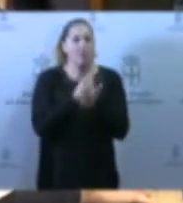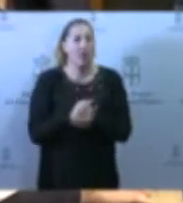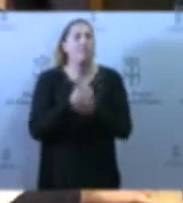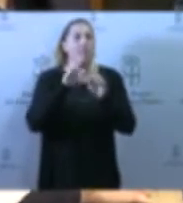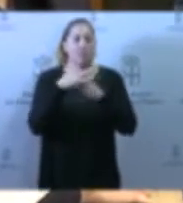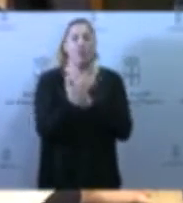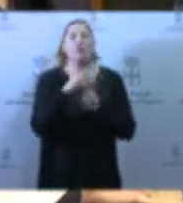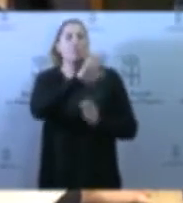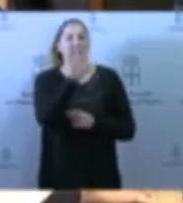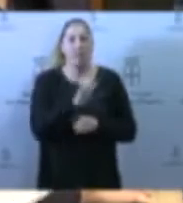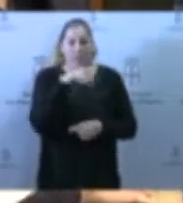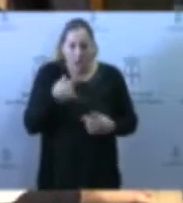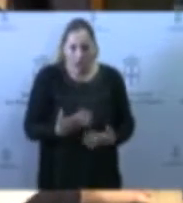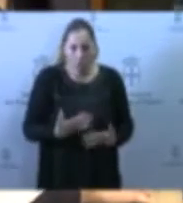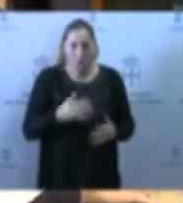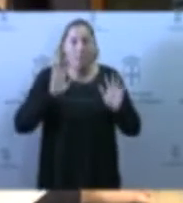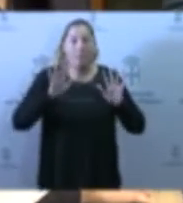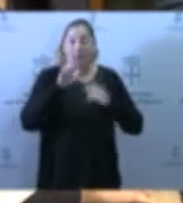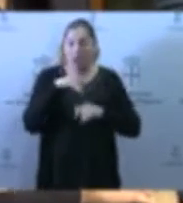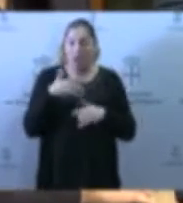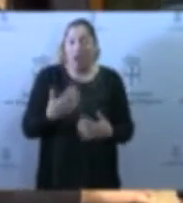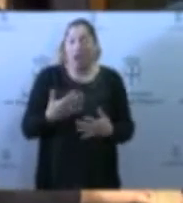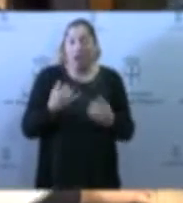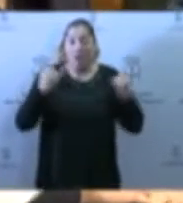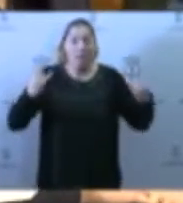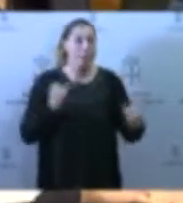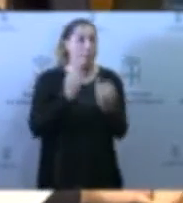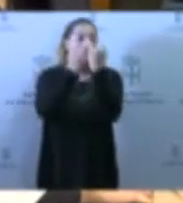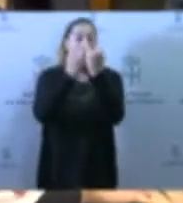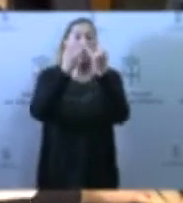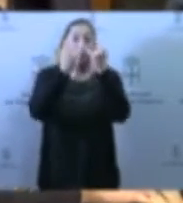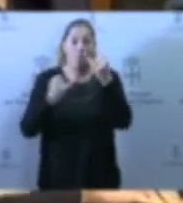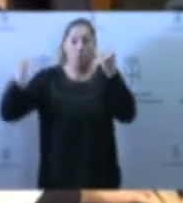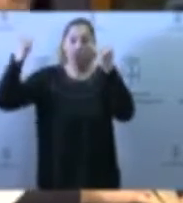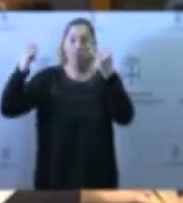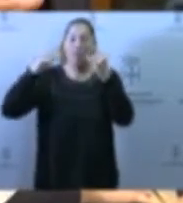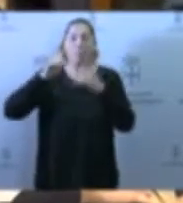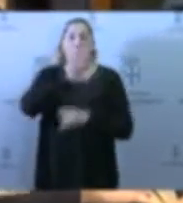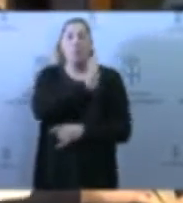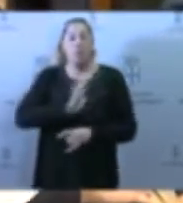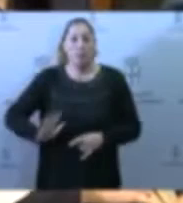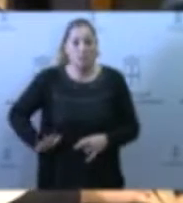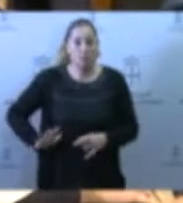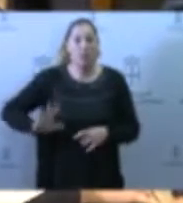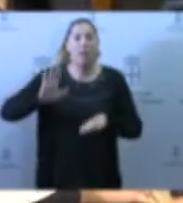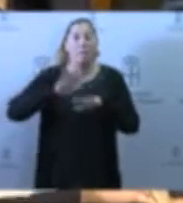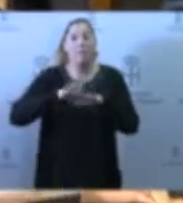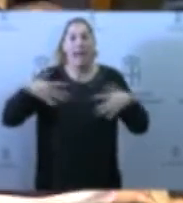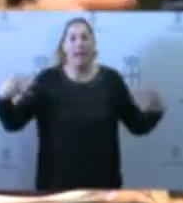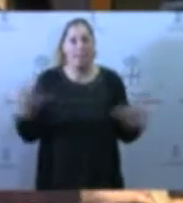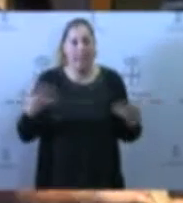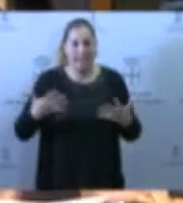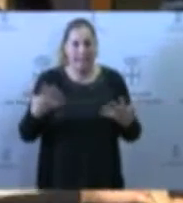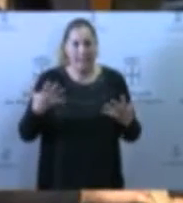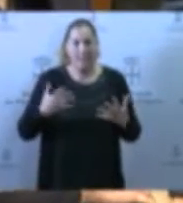a esta. Pero ya, güey, como estos postes provisionales que están implantando para combatir la emergencia,